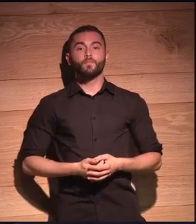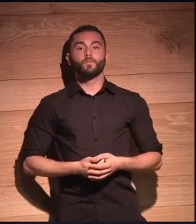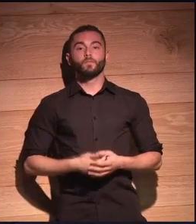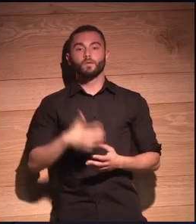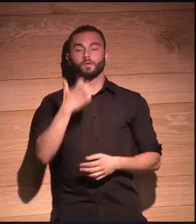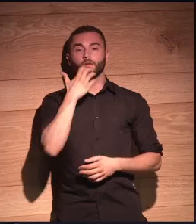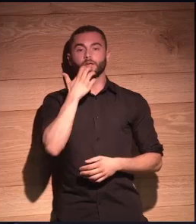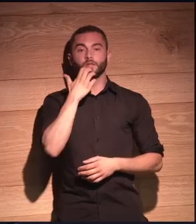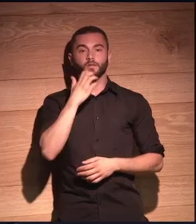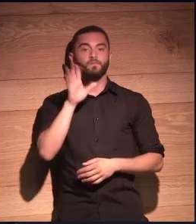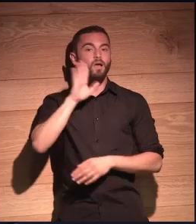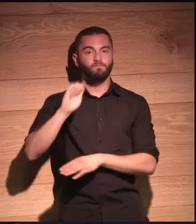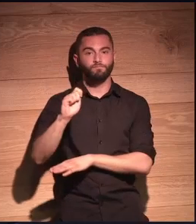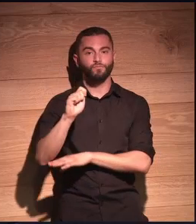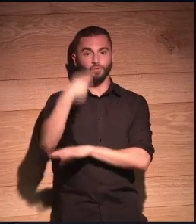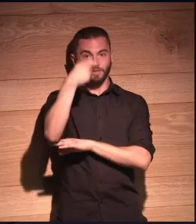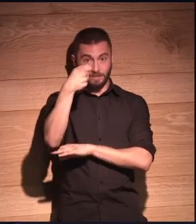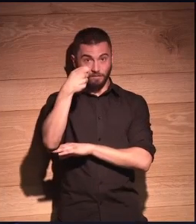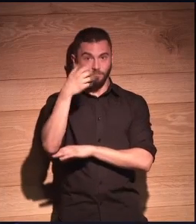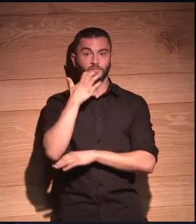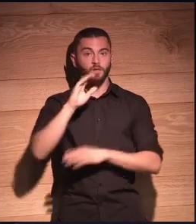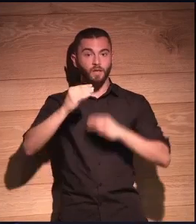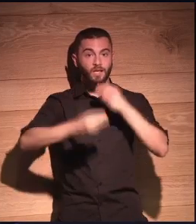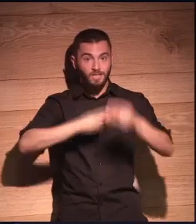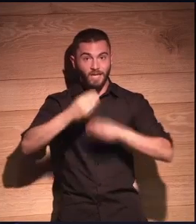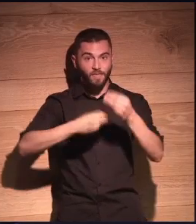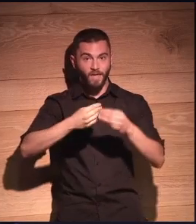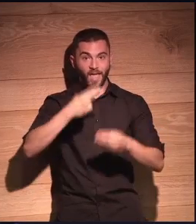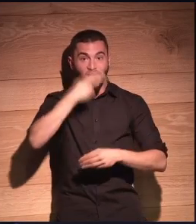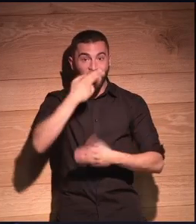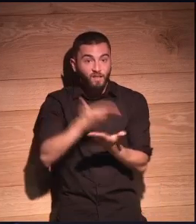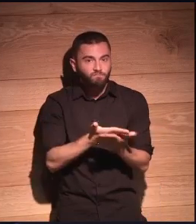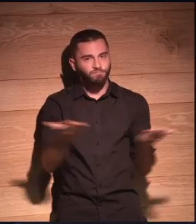momento que se consigue, en el momento que se hace, cae el interés